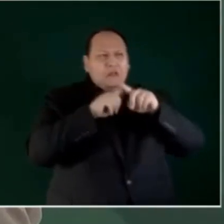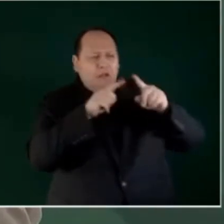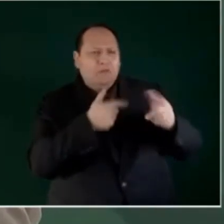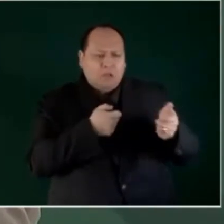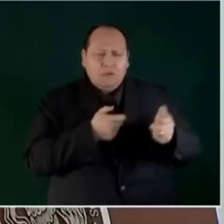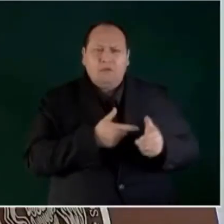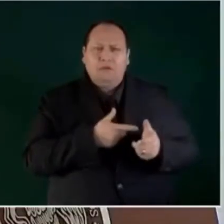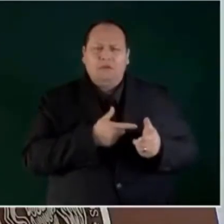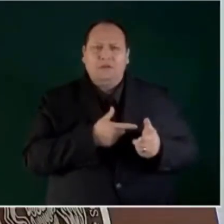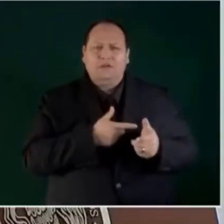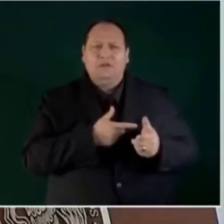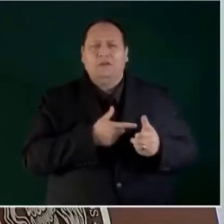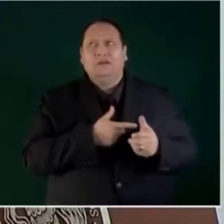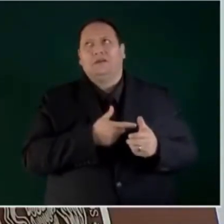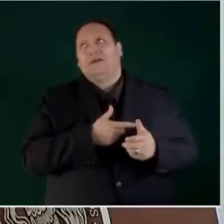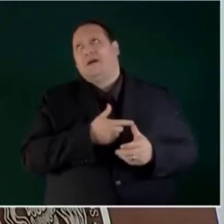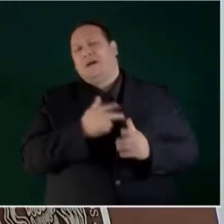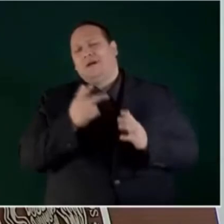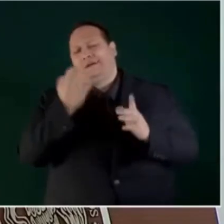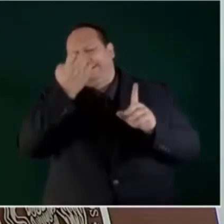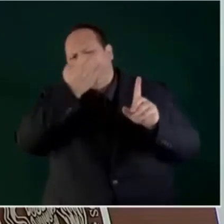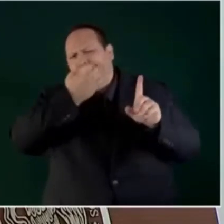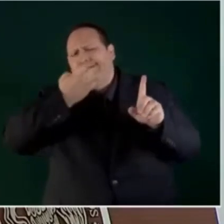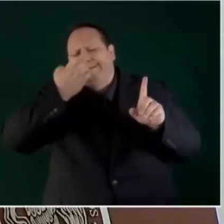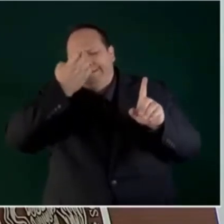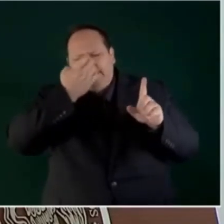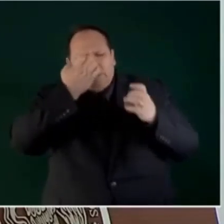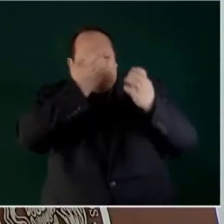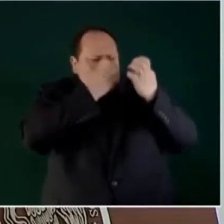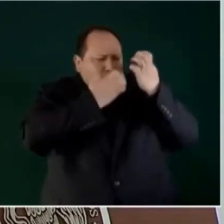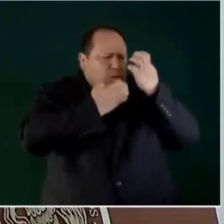Ya vamos a empezar a analizar eso,